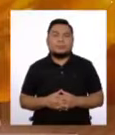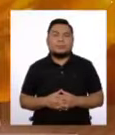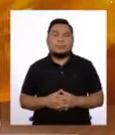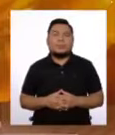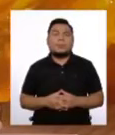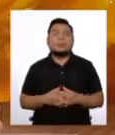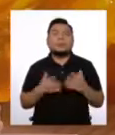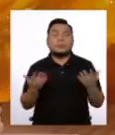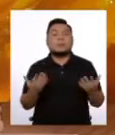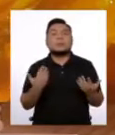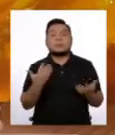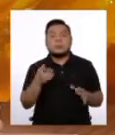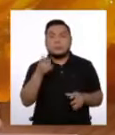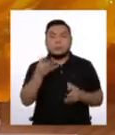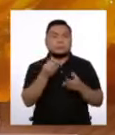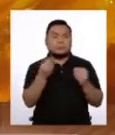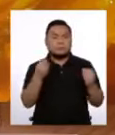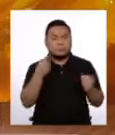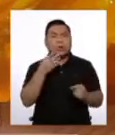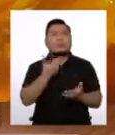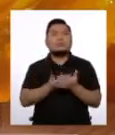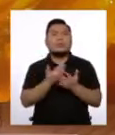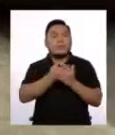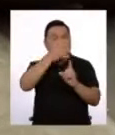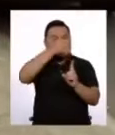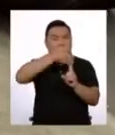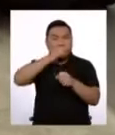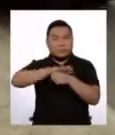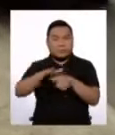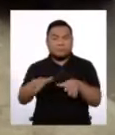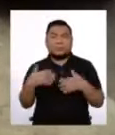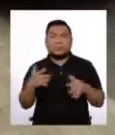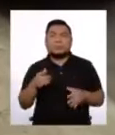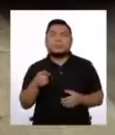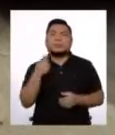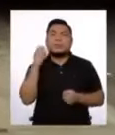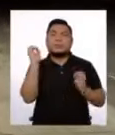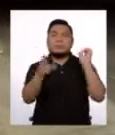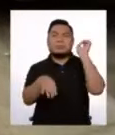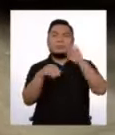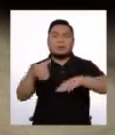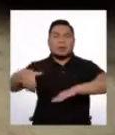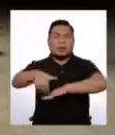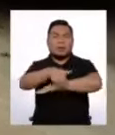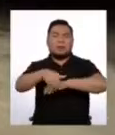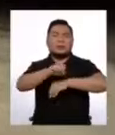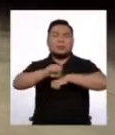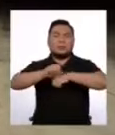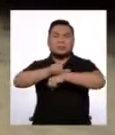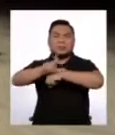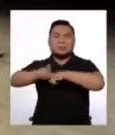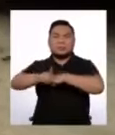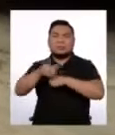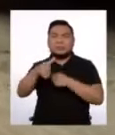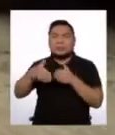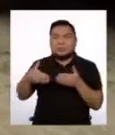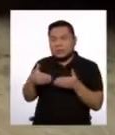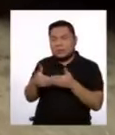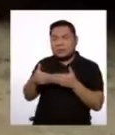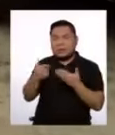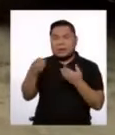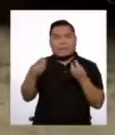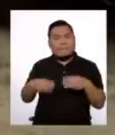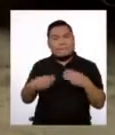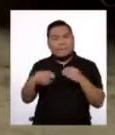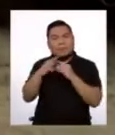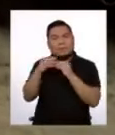Bien, y cientos de pruebas de descarte del COVID-19 fueron arrojadas en una calle de San Luis, muy cerca del